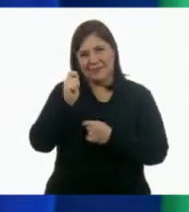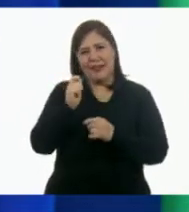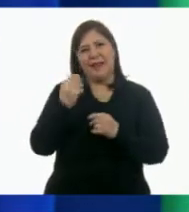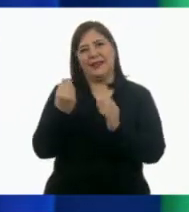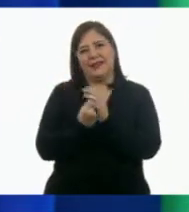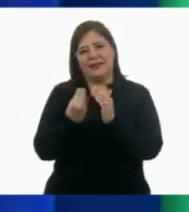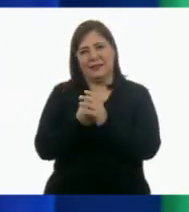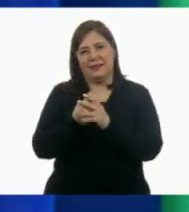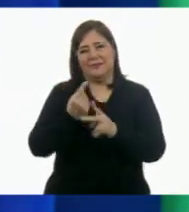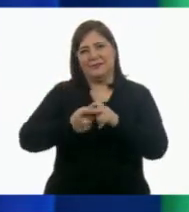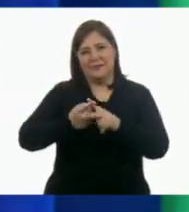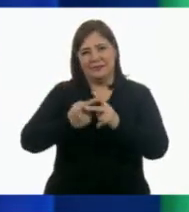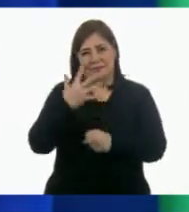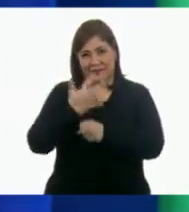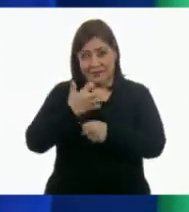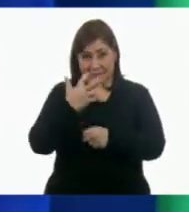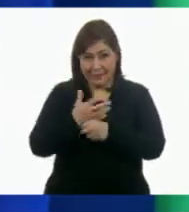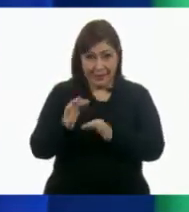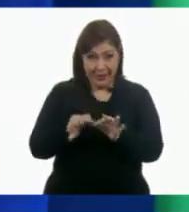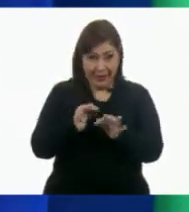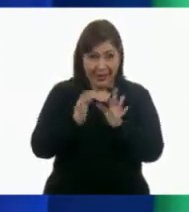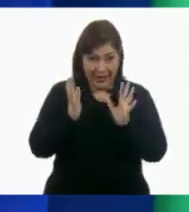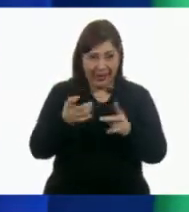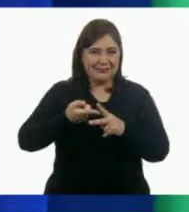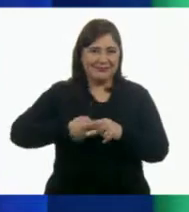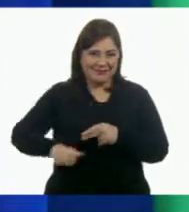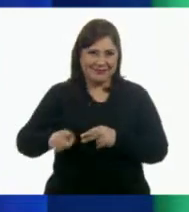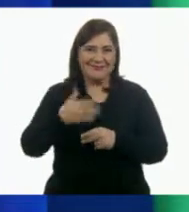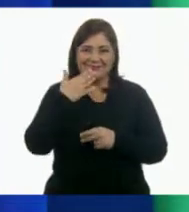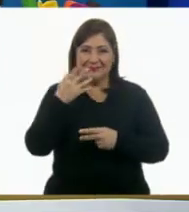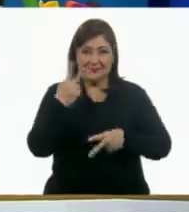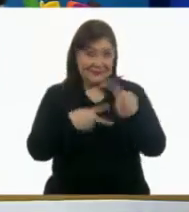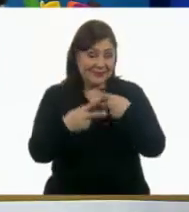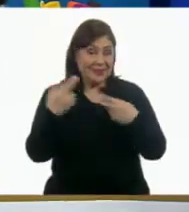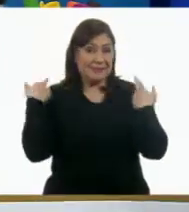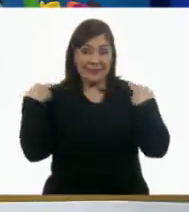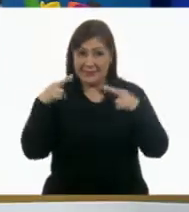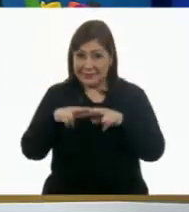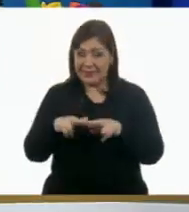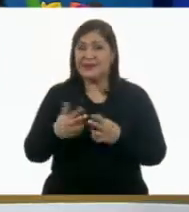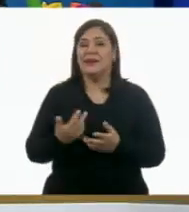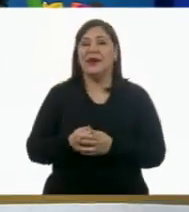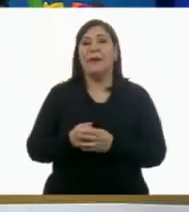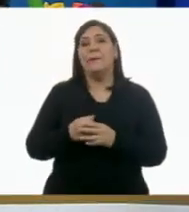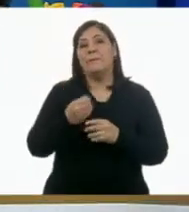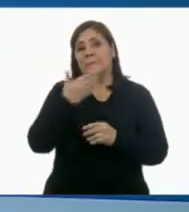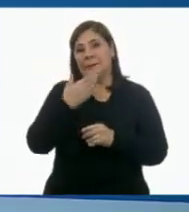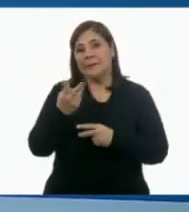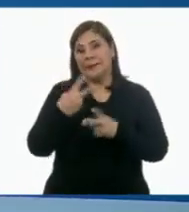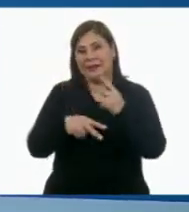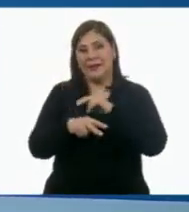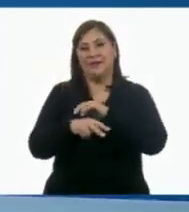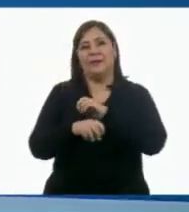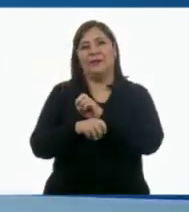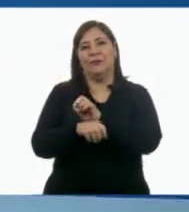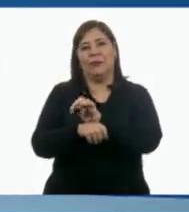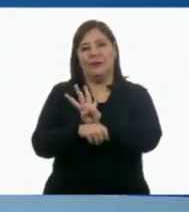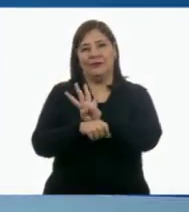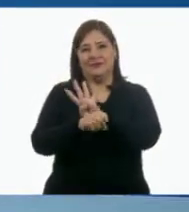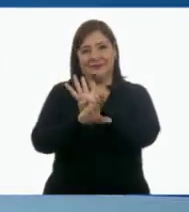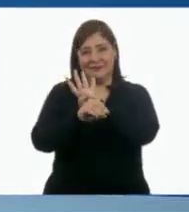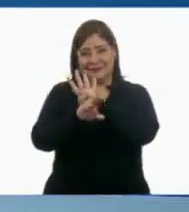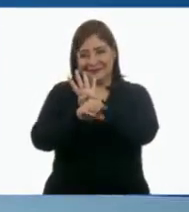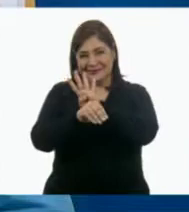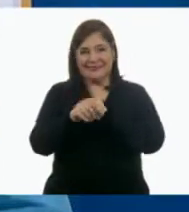de quinto grado. ¿Están listos? Comenzamos. Bienvenido, maestro. Bienvenido, Ton. Hola. Bienvenida, Ale. Ton,